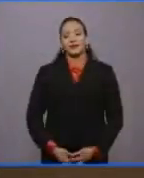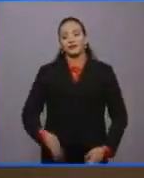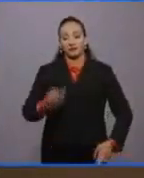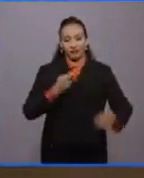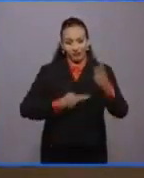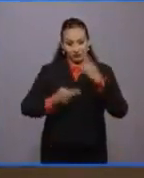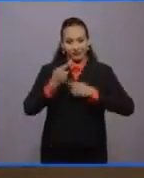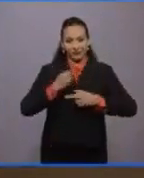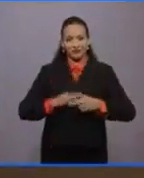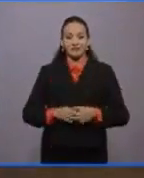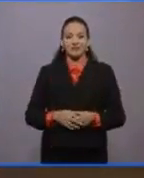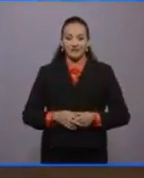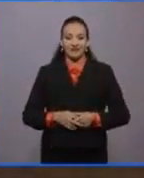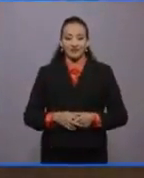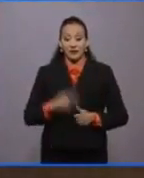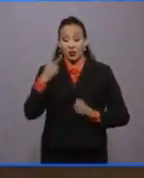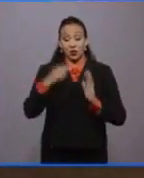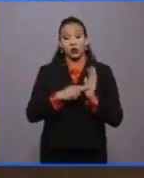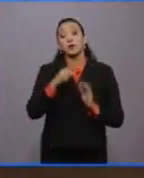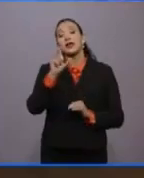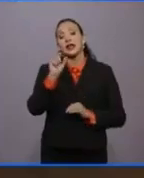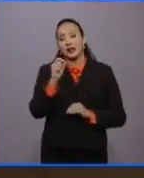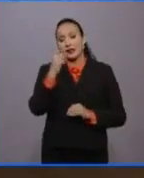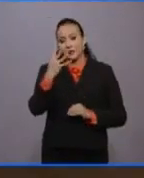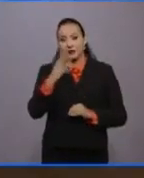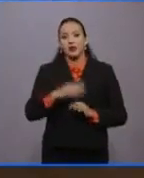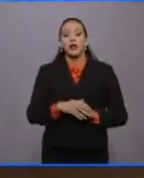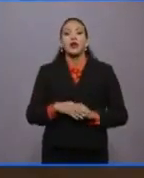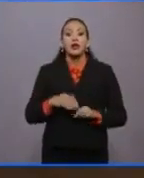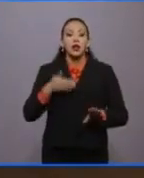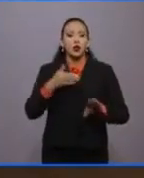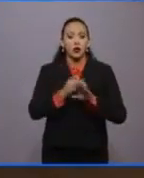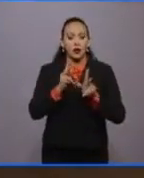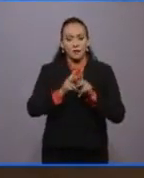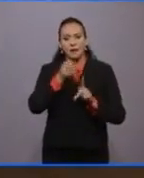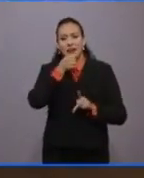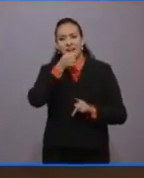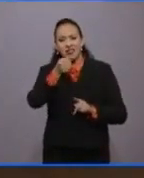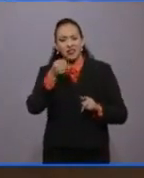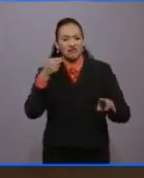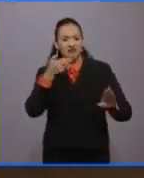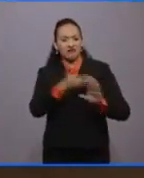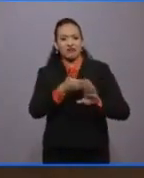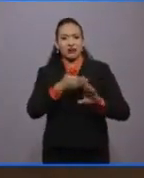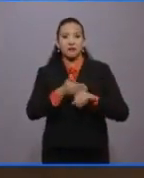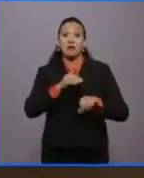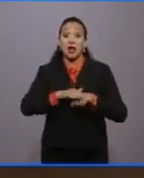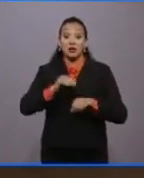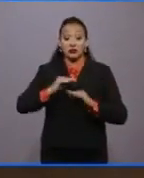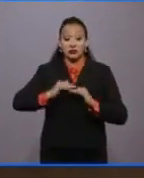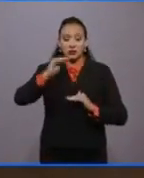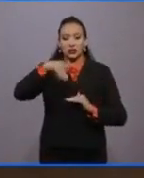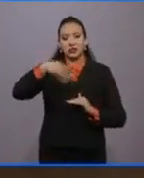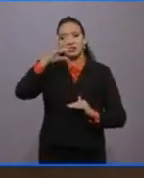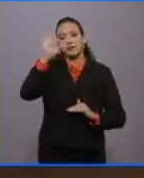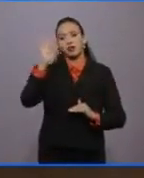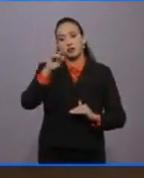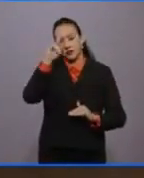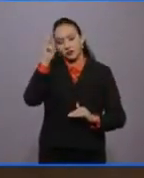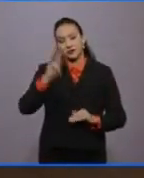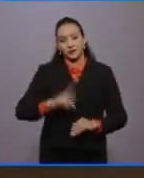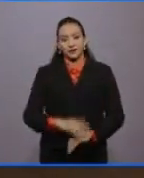Al regresar, en 2024 las agresiones contra medios y periodistas aumentaron en 14%.